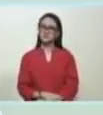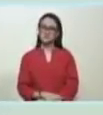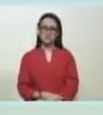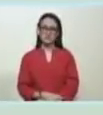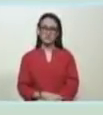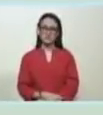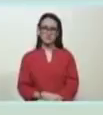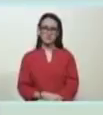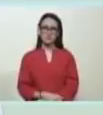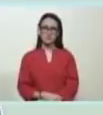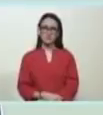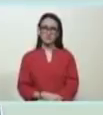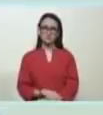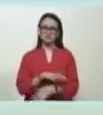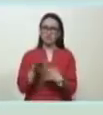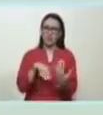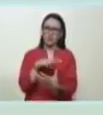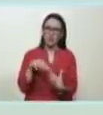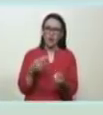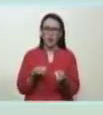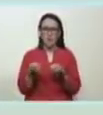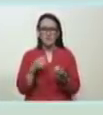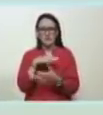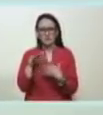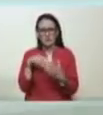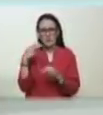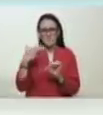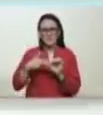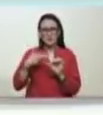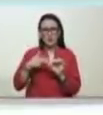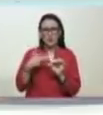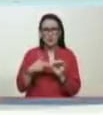Sabotaje de la industria petrolera, sabotaje de la economía.